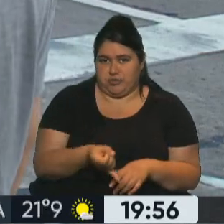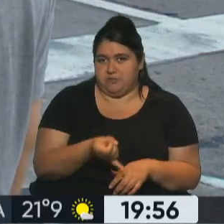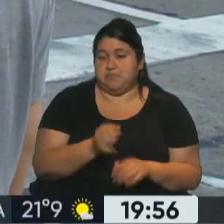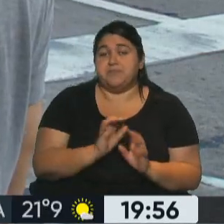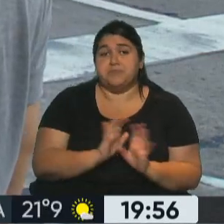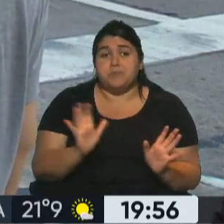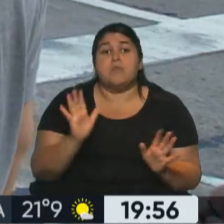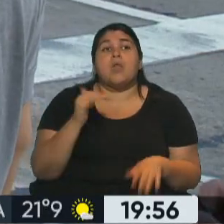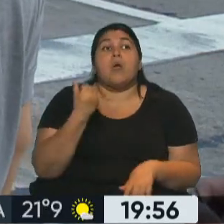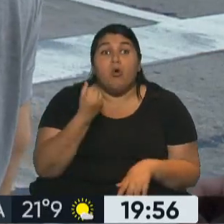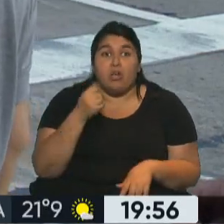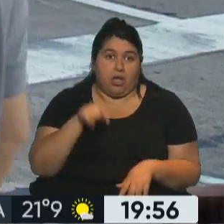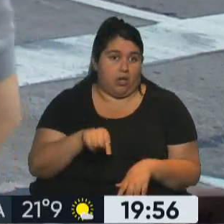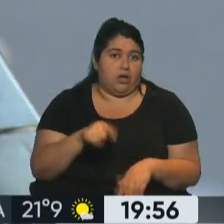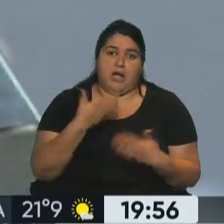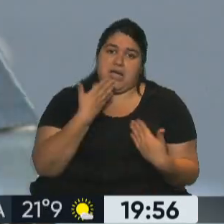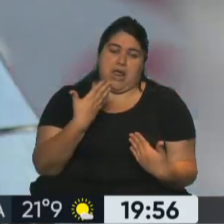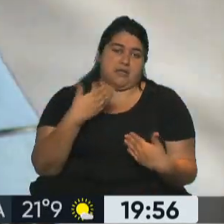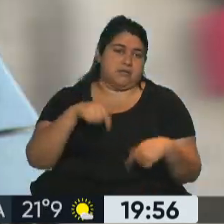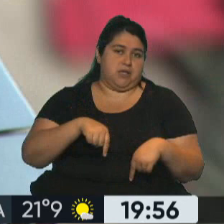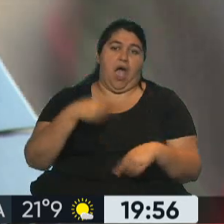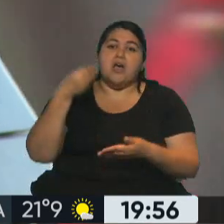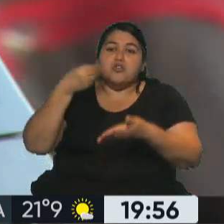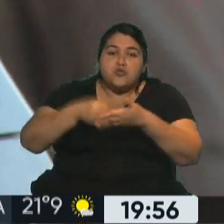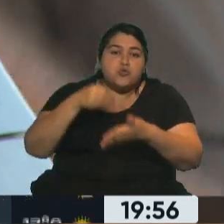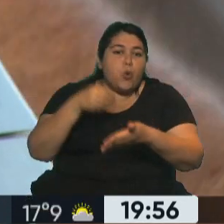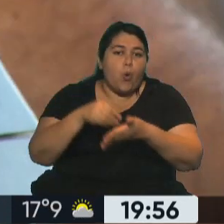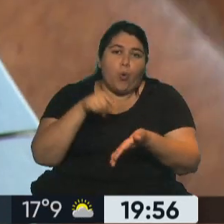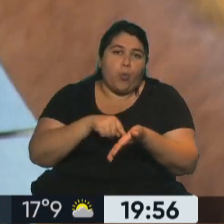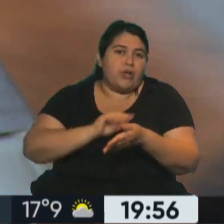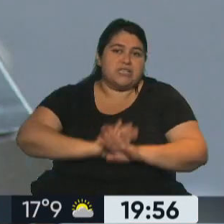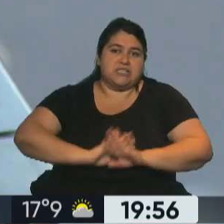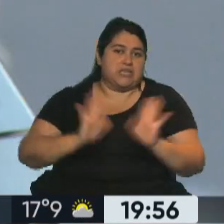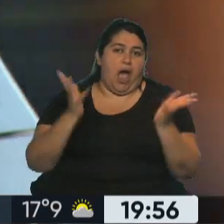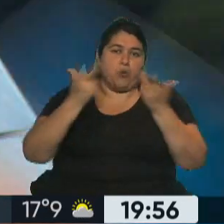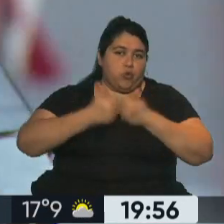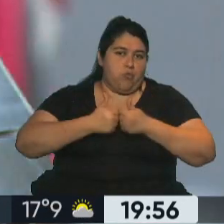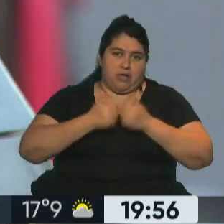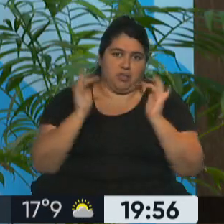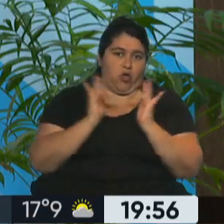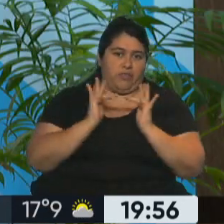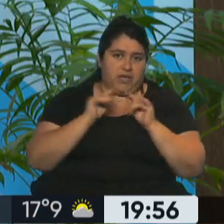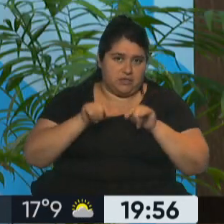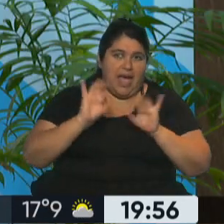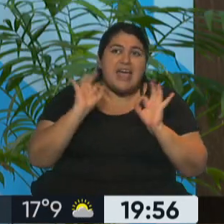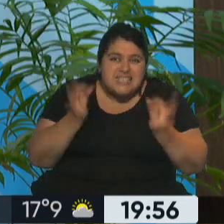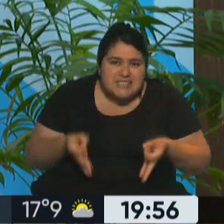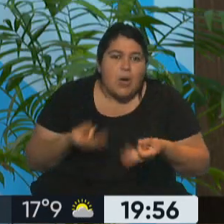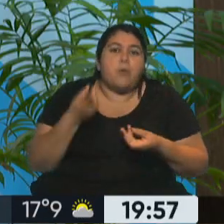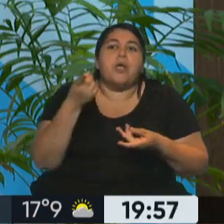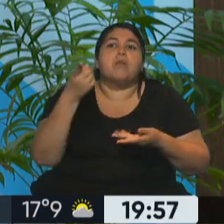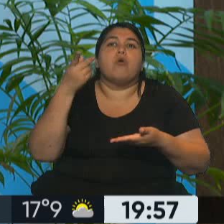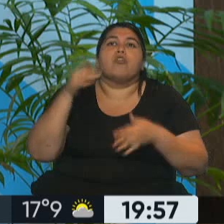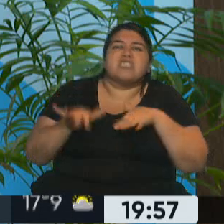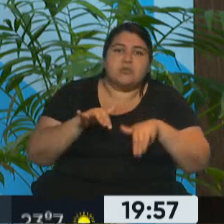los usuarios, porque esto está, gracias a la tarjeta SUBE, está digitalizado y sabemos de alguna manera qué ha pasado este